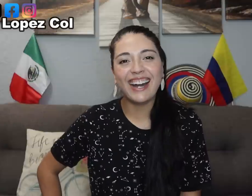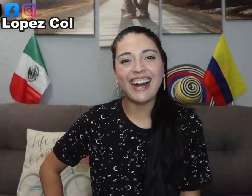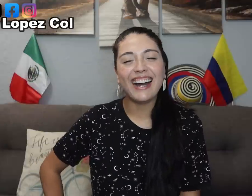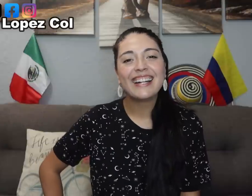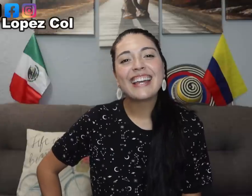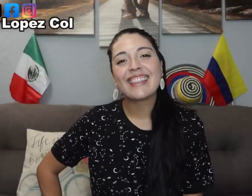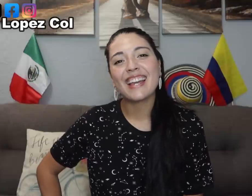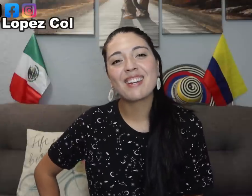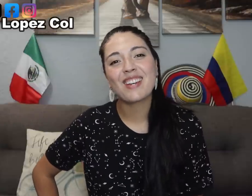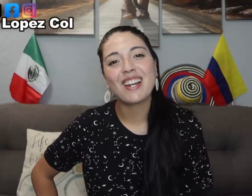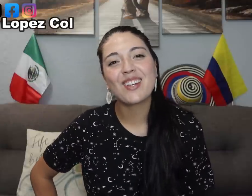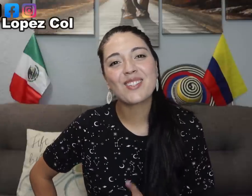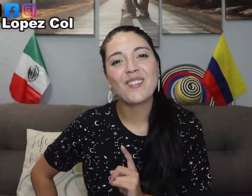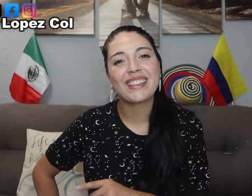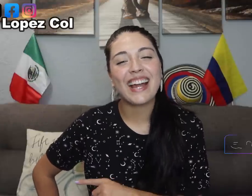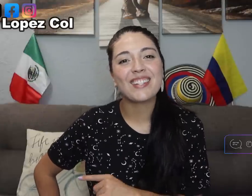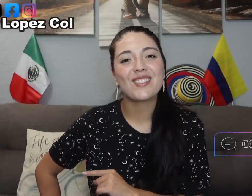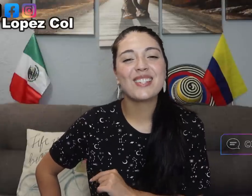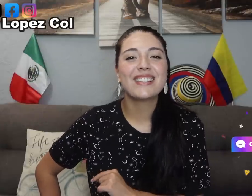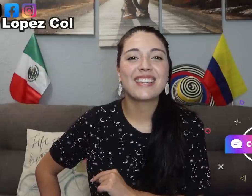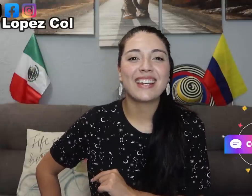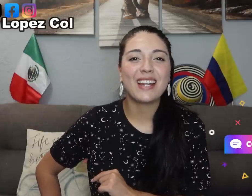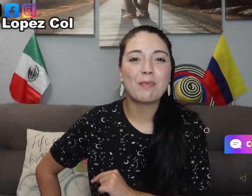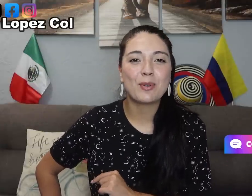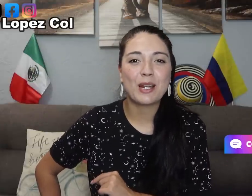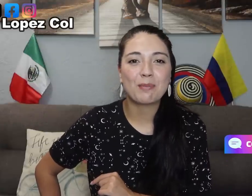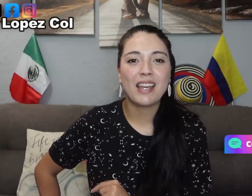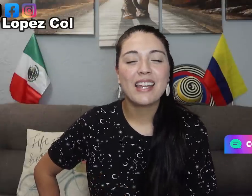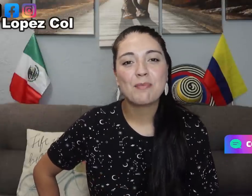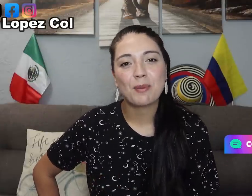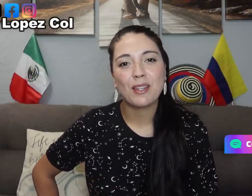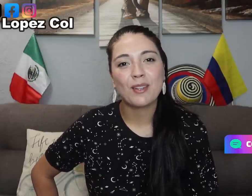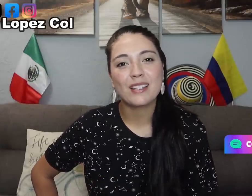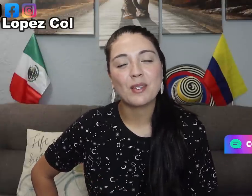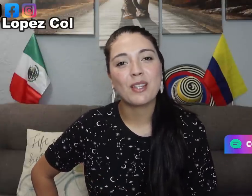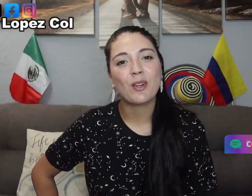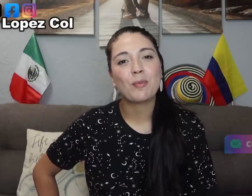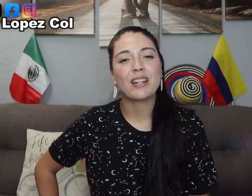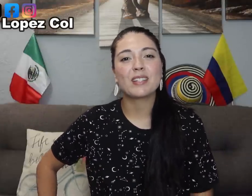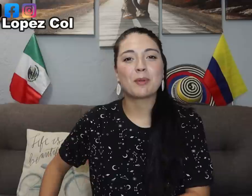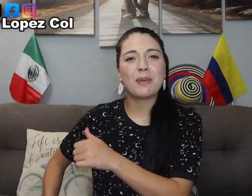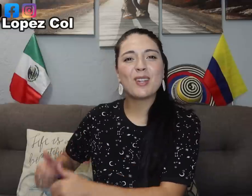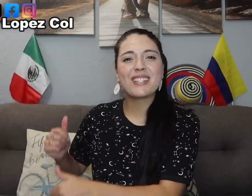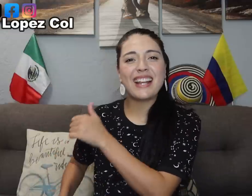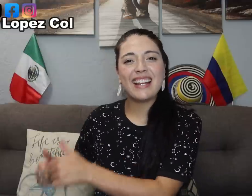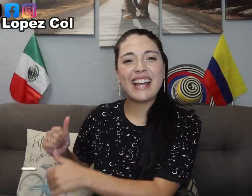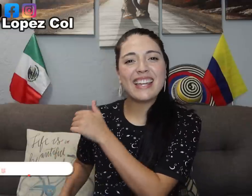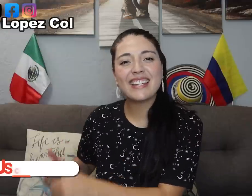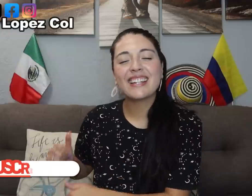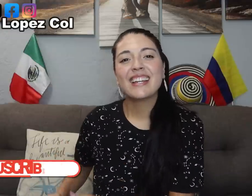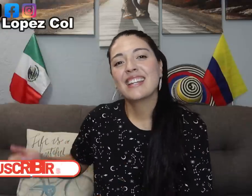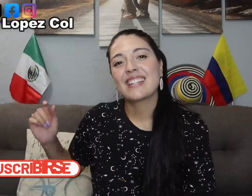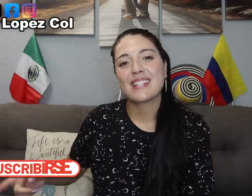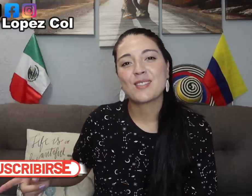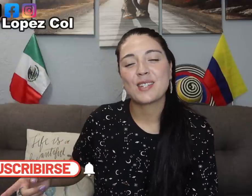hacer. Déjenmelo saber en los comentarios y si quieren apoyarme por medio de este video lo pueden hacer por medio de ese